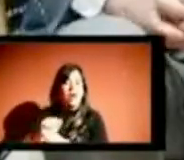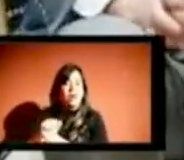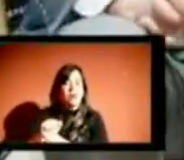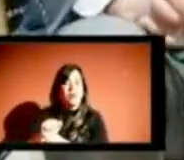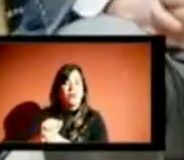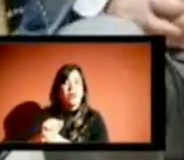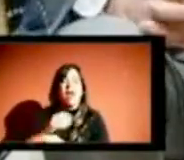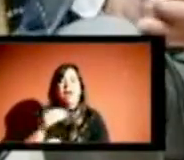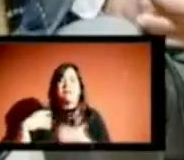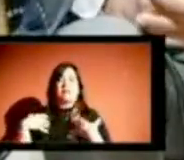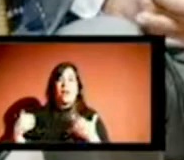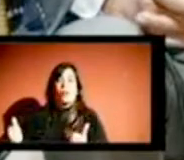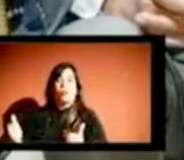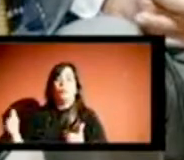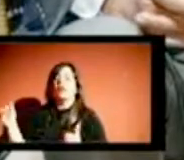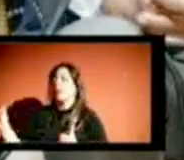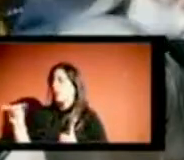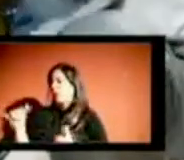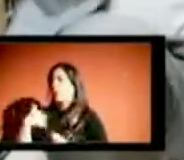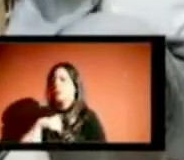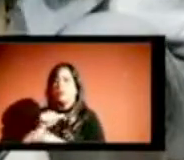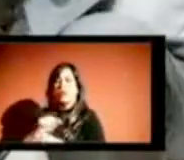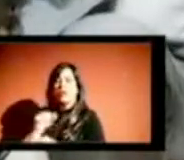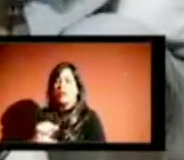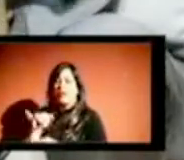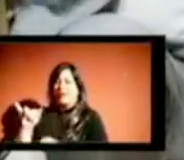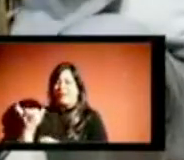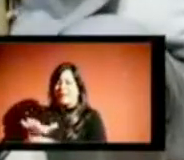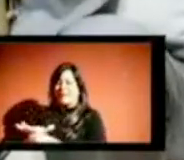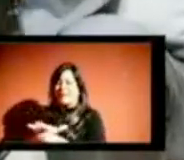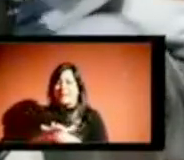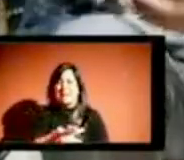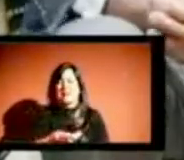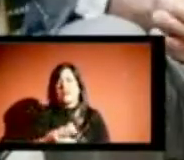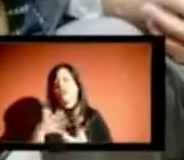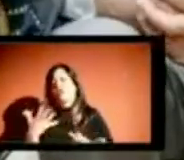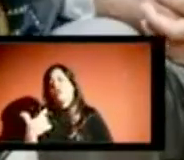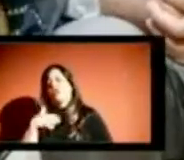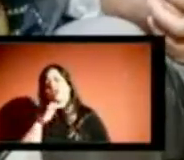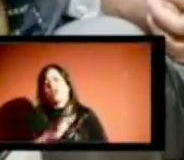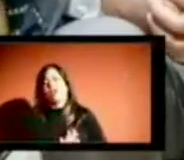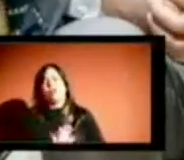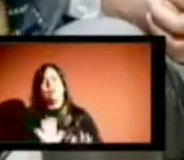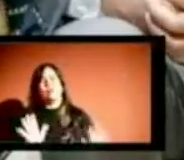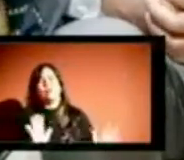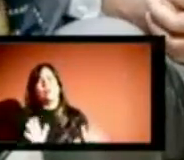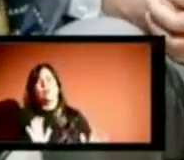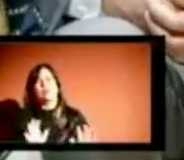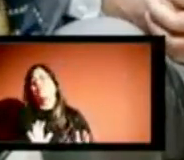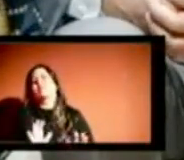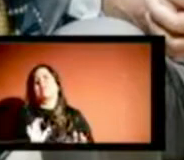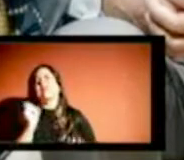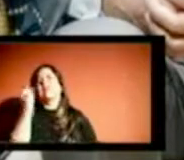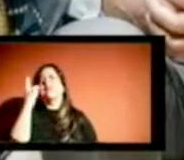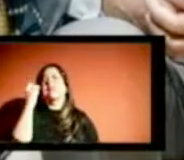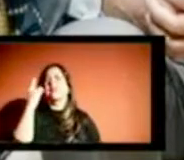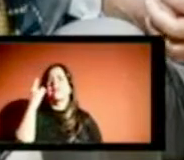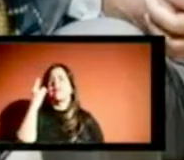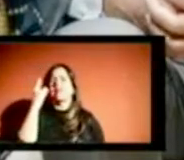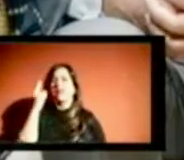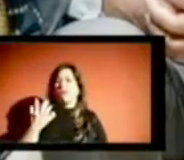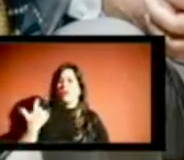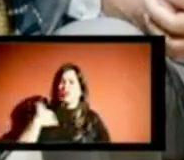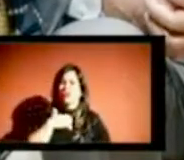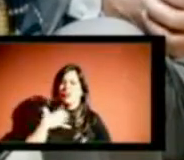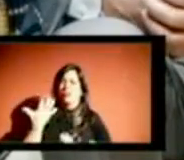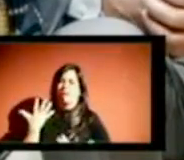y salud, lo vamos a trabajar también. En ese ambiente no creo que hace sentido el estar